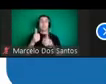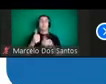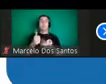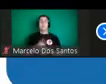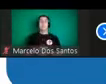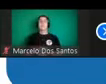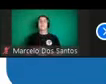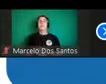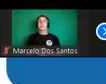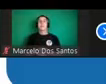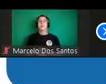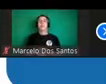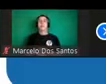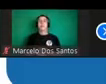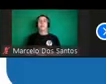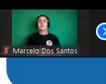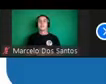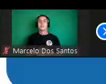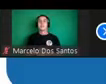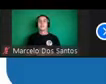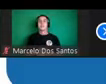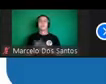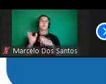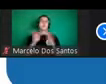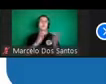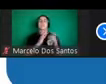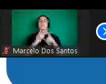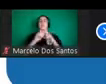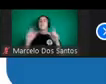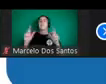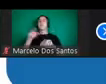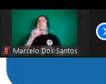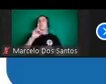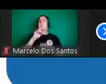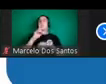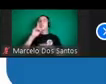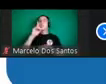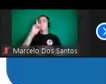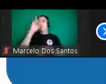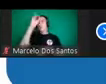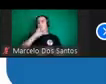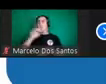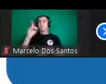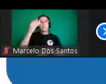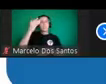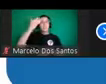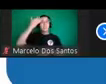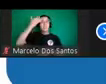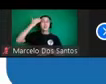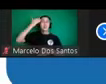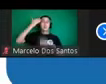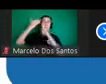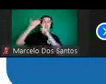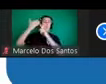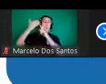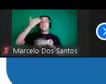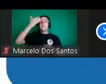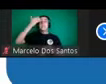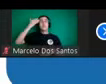auditivo, ¿verdad? Y en el caso de la discapacidad intelectual, encontramos aquellas personas que